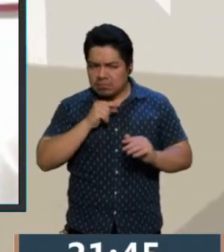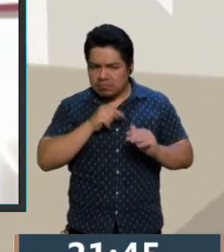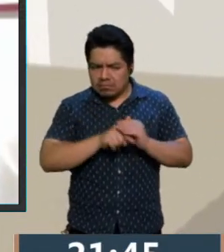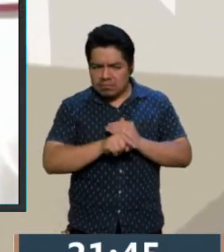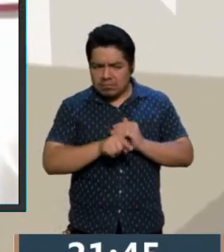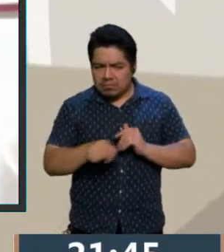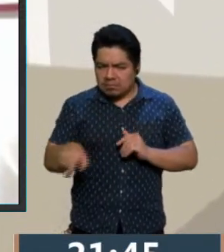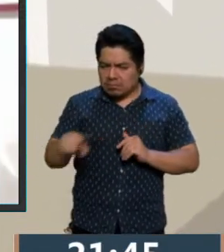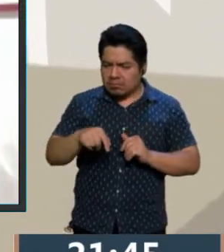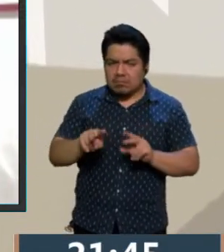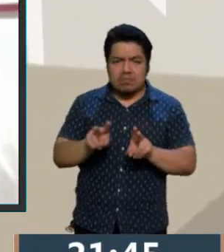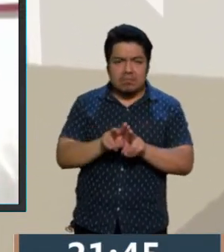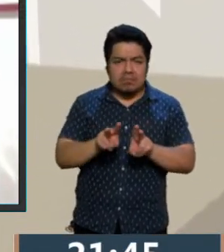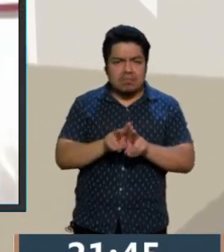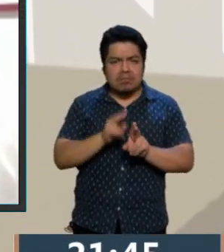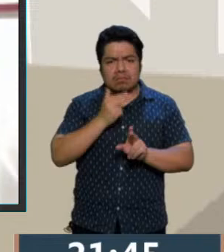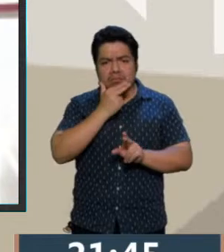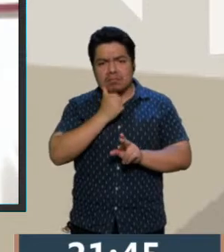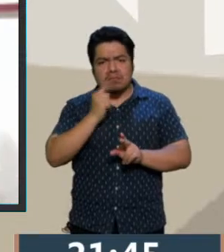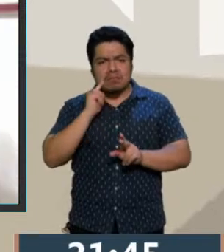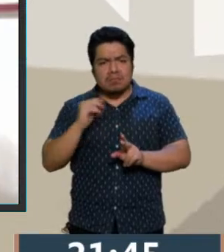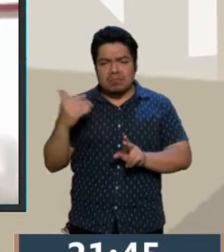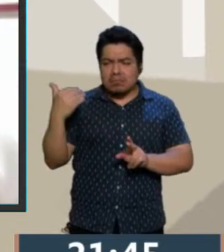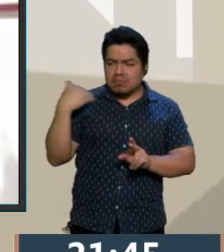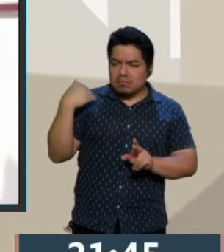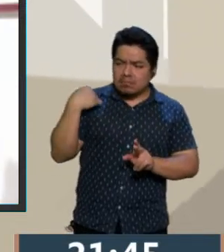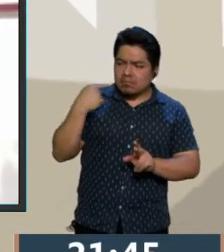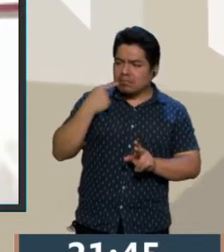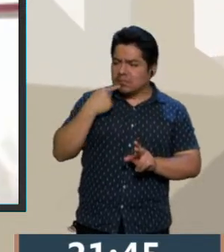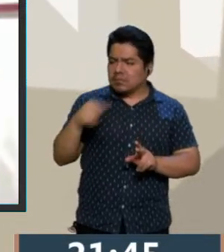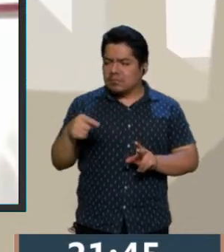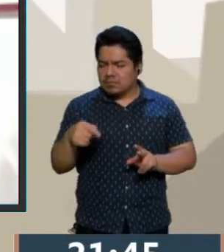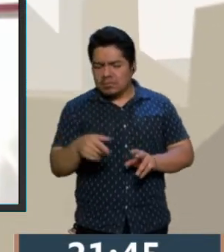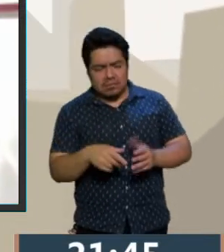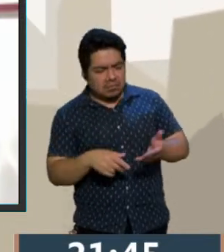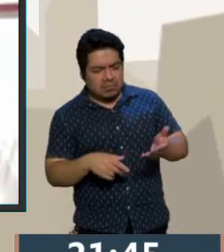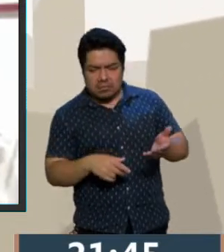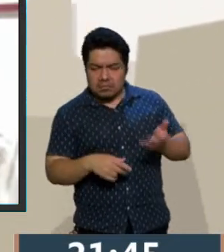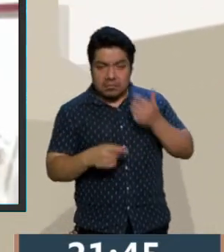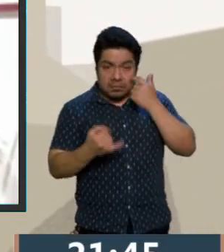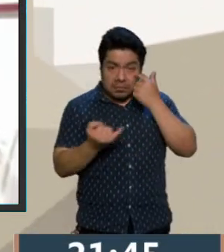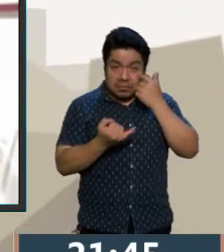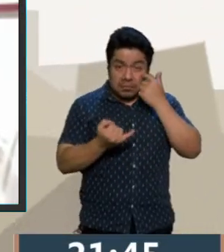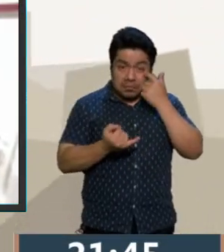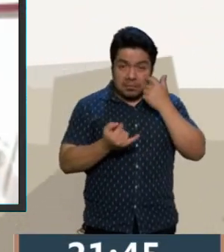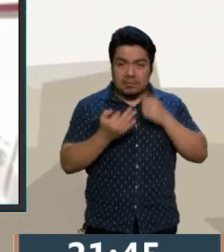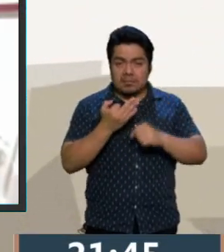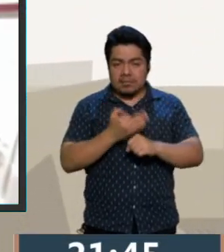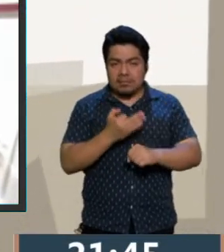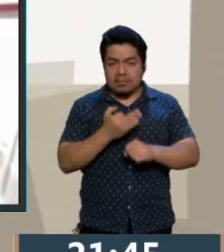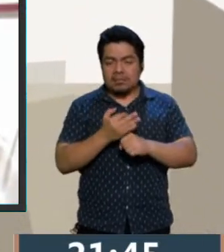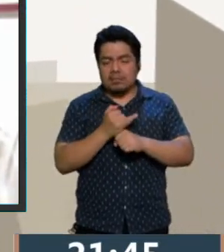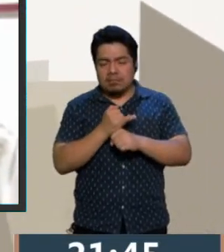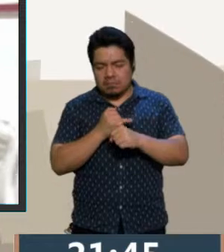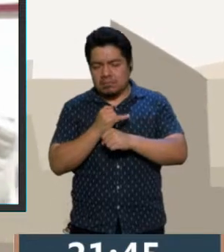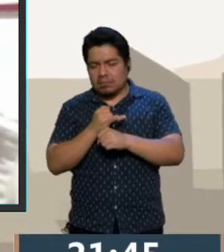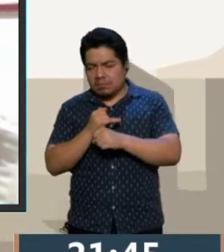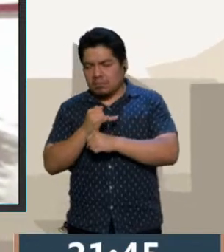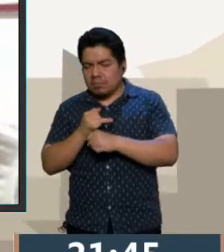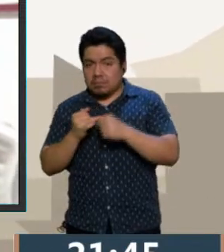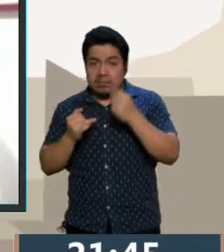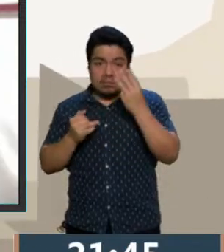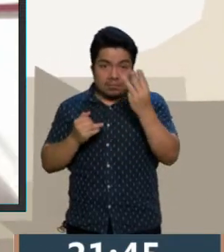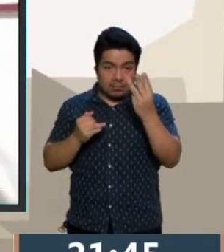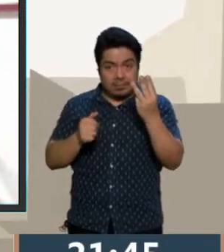parte de vecinas y vecinos. Como informamos en la conferencia de prensa, de hecho, en este momento estamos llevando a cabo una investigación en 3